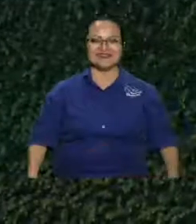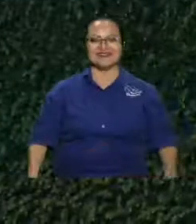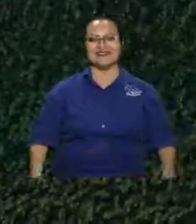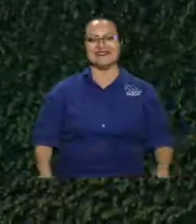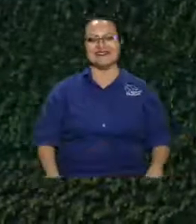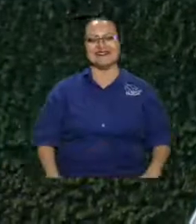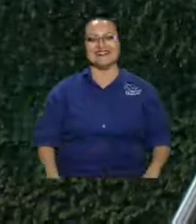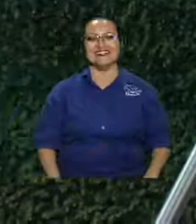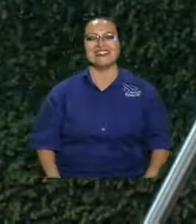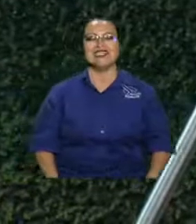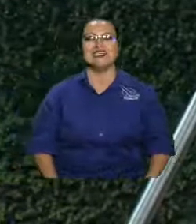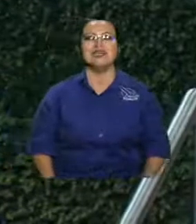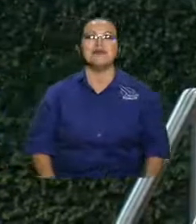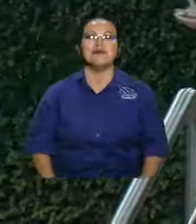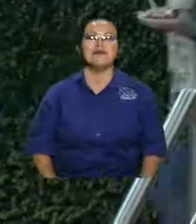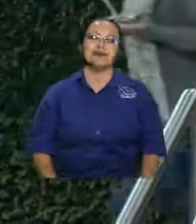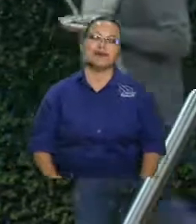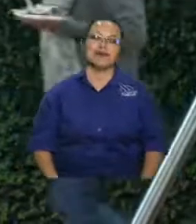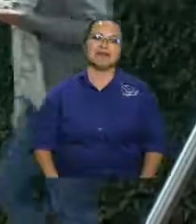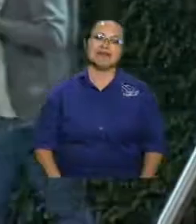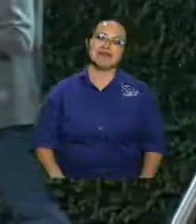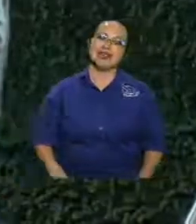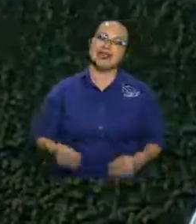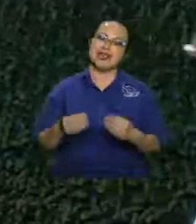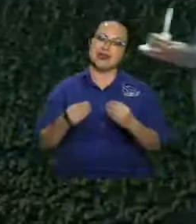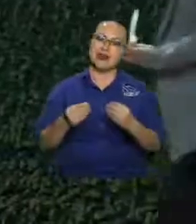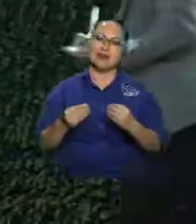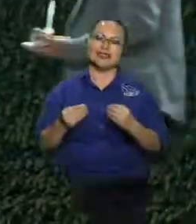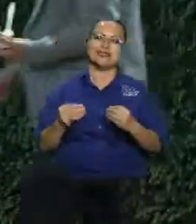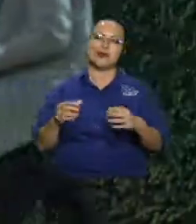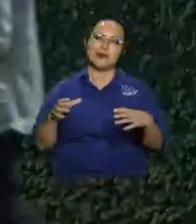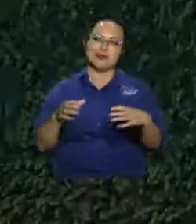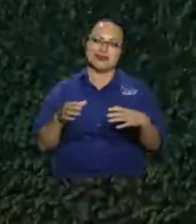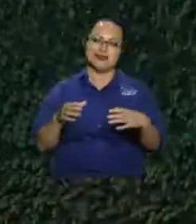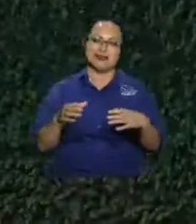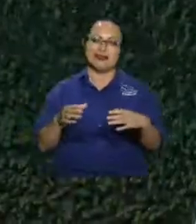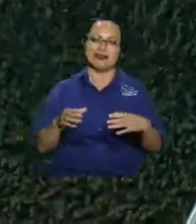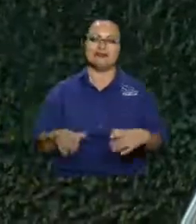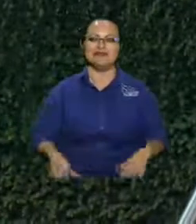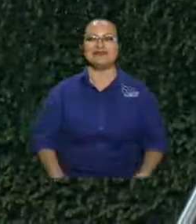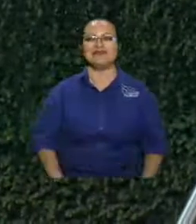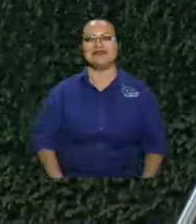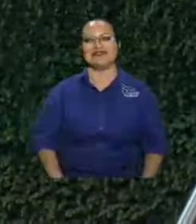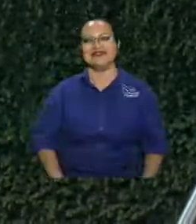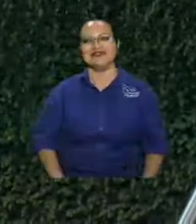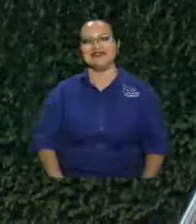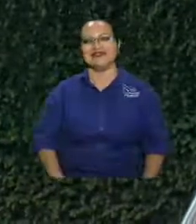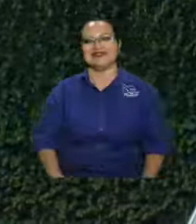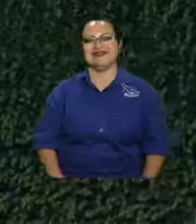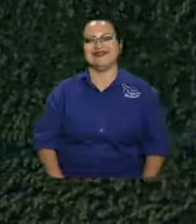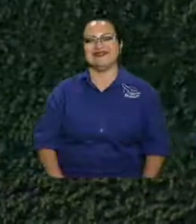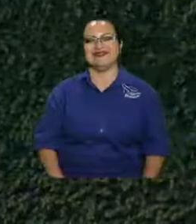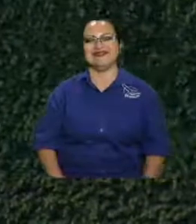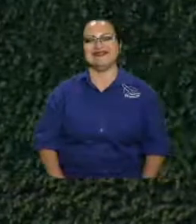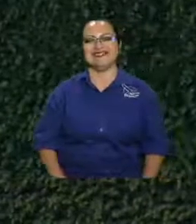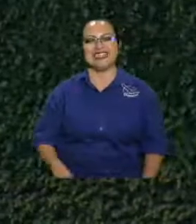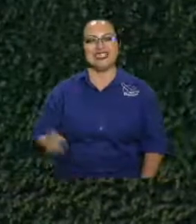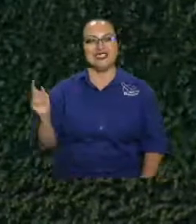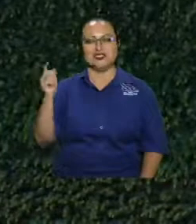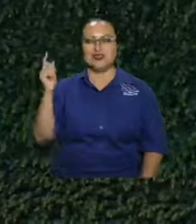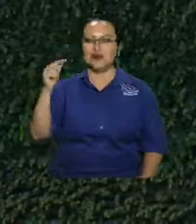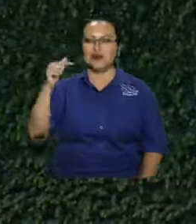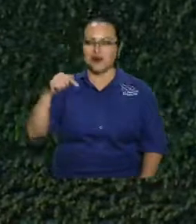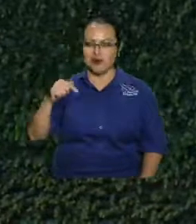hermano Sergio, ¿cómo me va a hacer eso? Sí, pueden descender tranquilitos, se lo comen tranquilitos. Hoy vamos a hacer una excepción que se puede meter comida en el